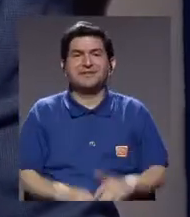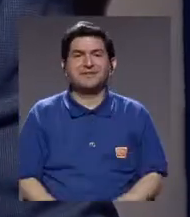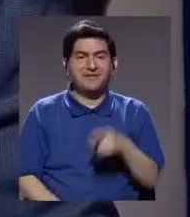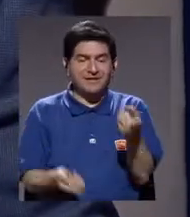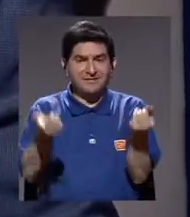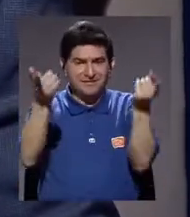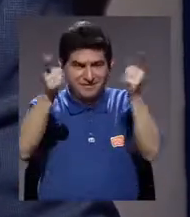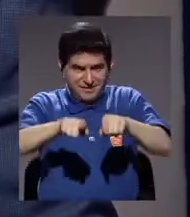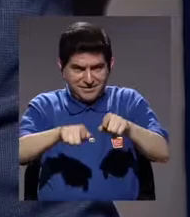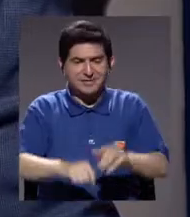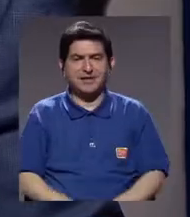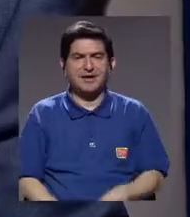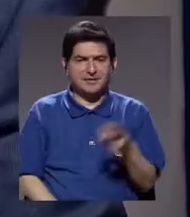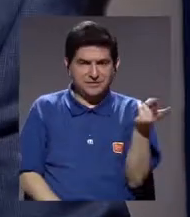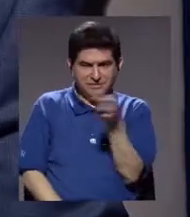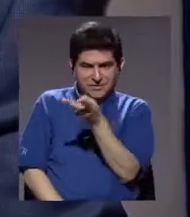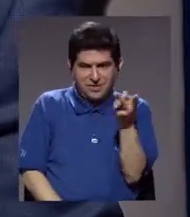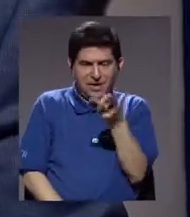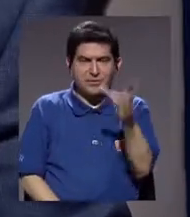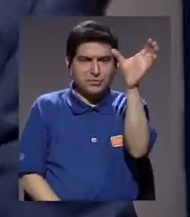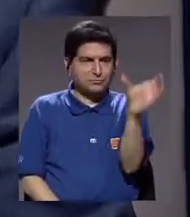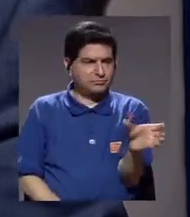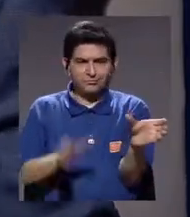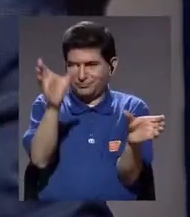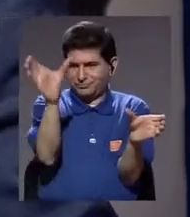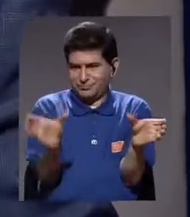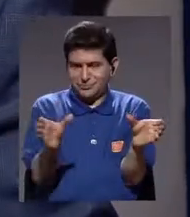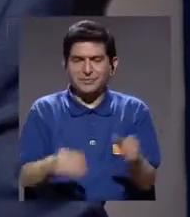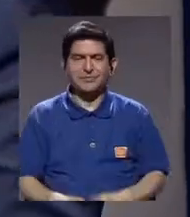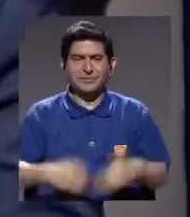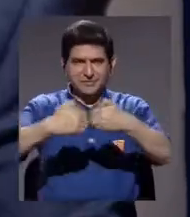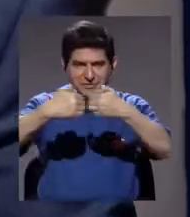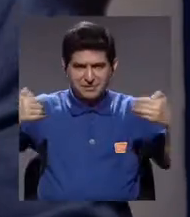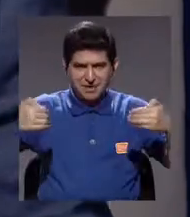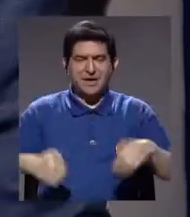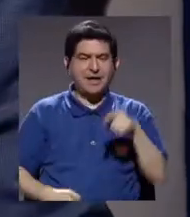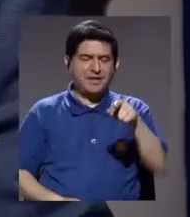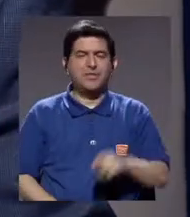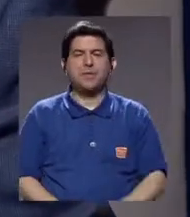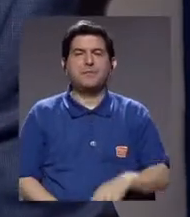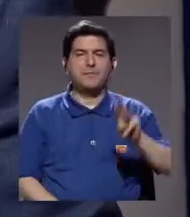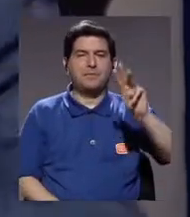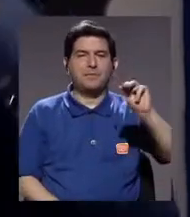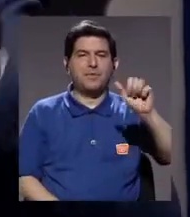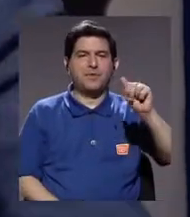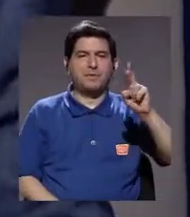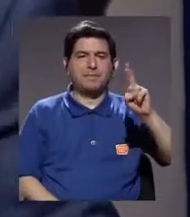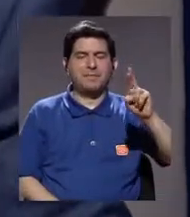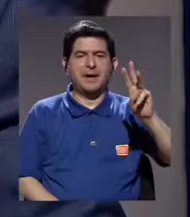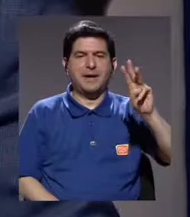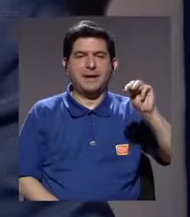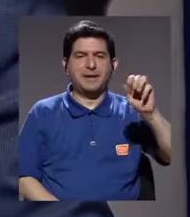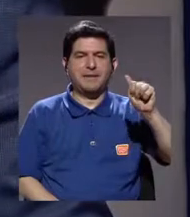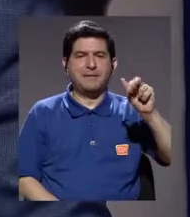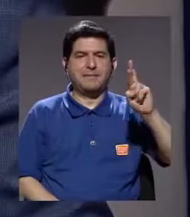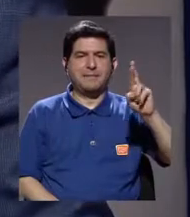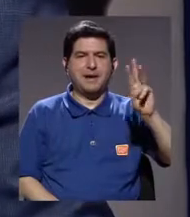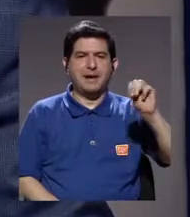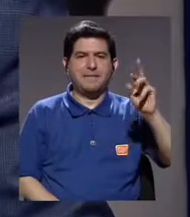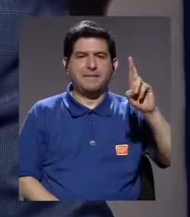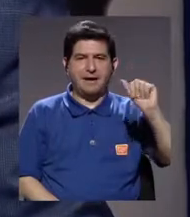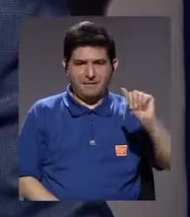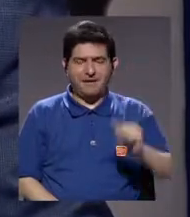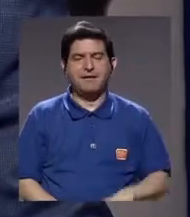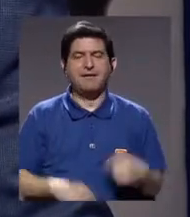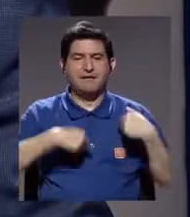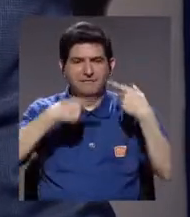entre, digamos, estos dos continentes separados por el Bósforo, el mar Mármara, que va hasta